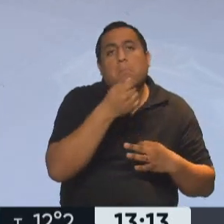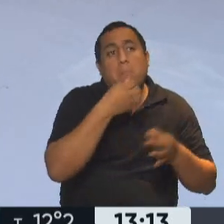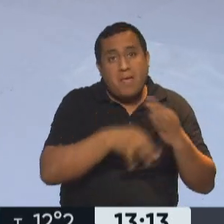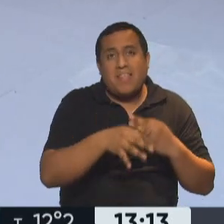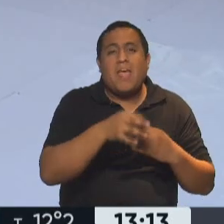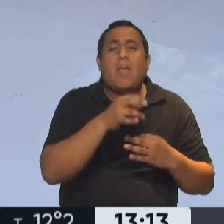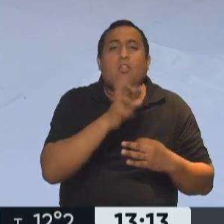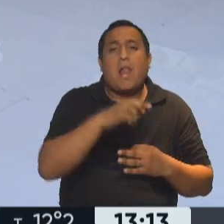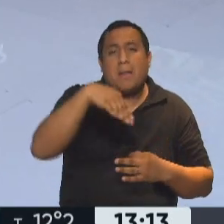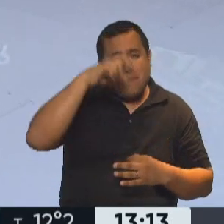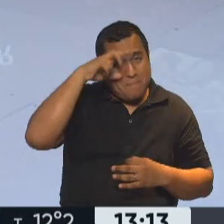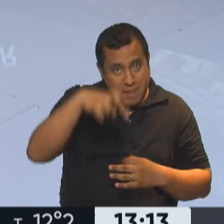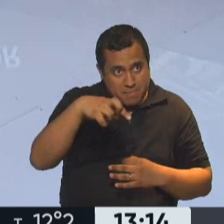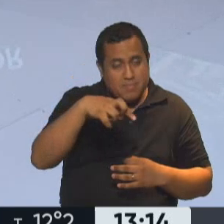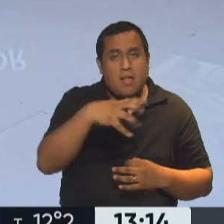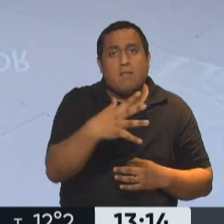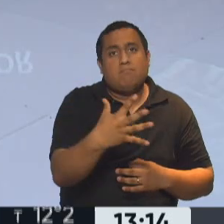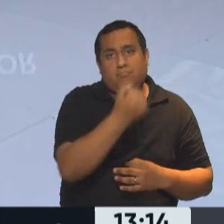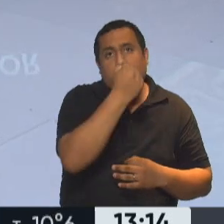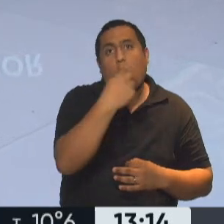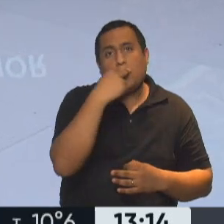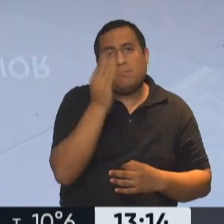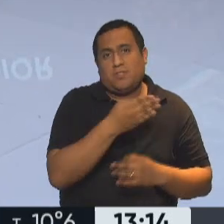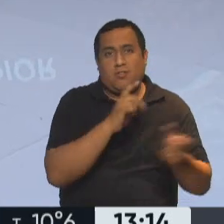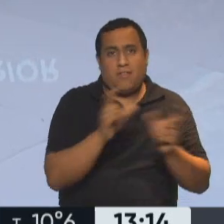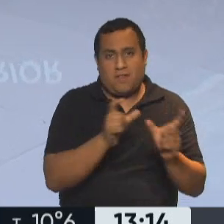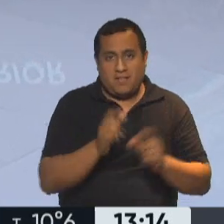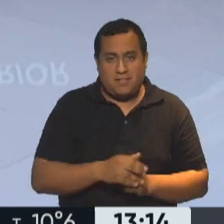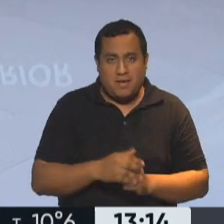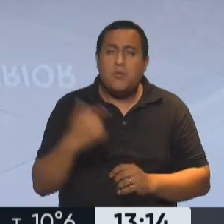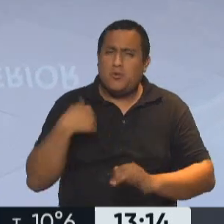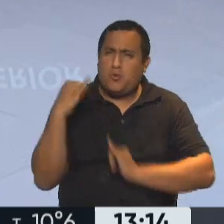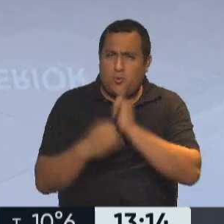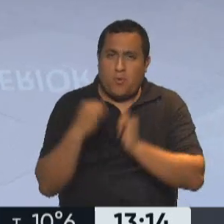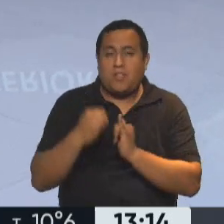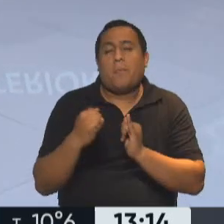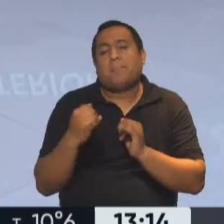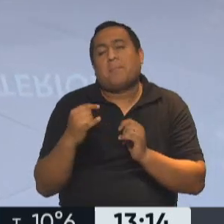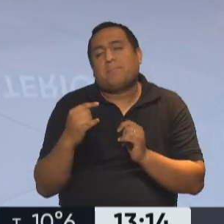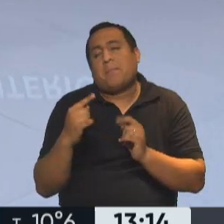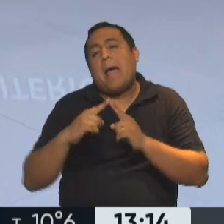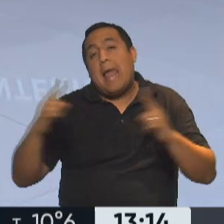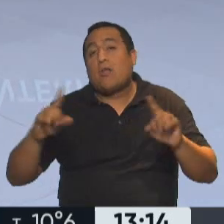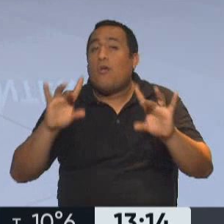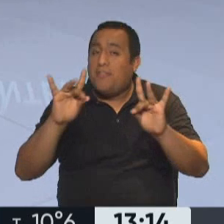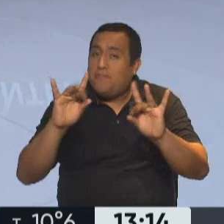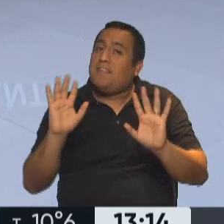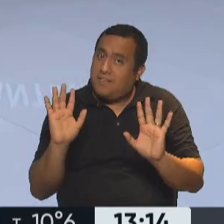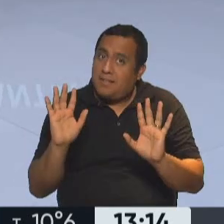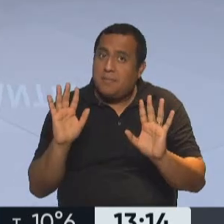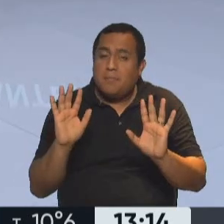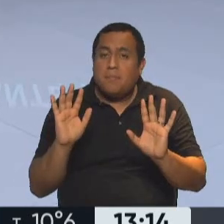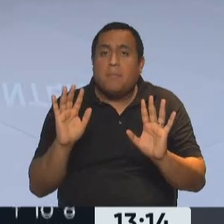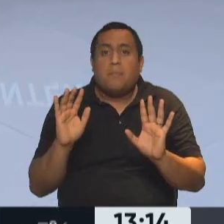MEP, obtenía por la brecha una diferencia de 11%. Ya me habrán escuchado, es más largo de explicar, es más difícil de explicar.